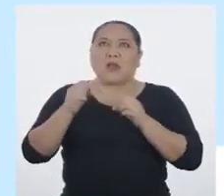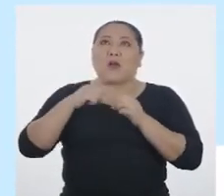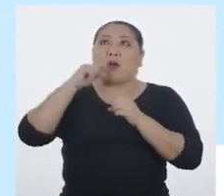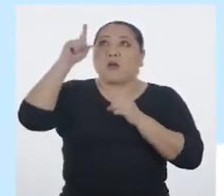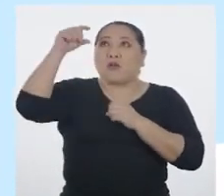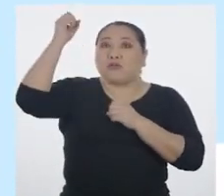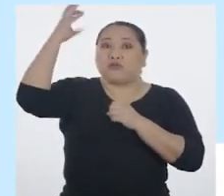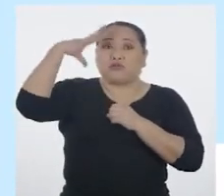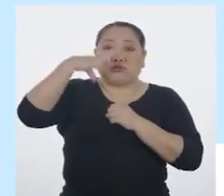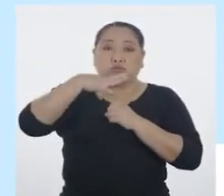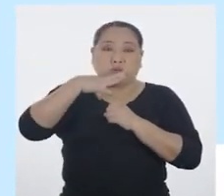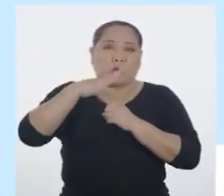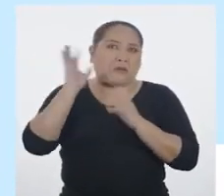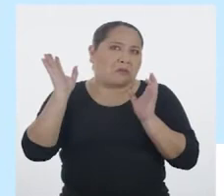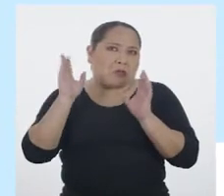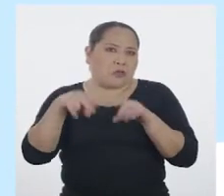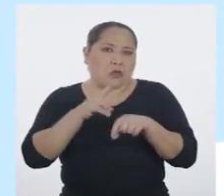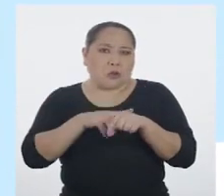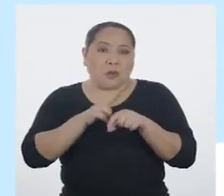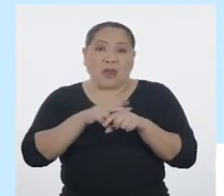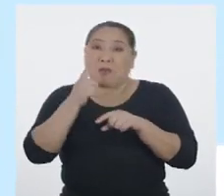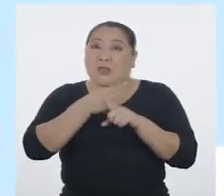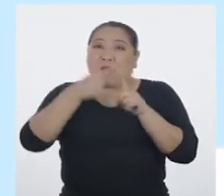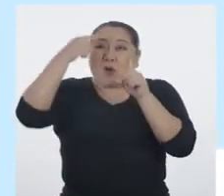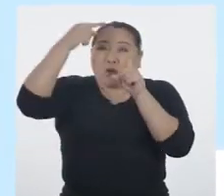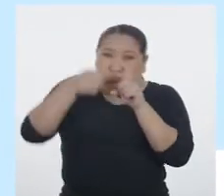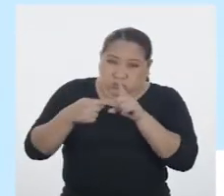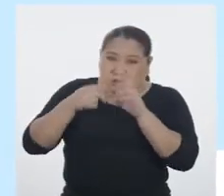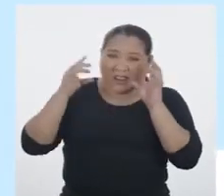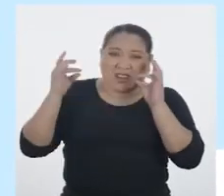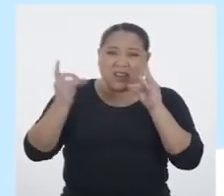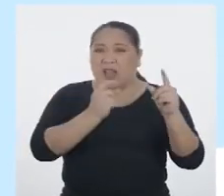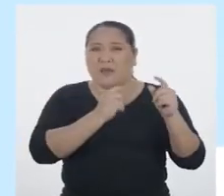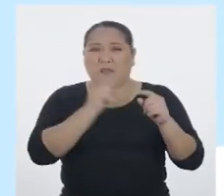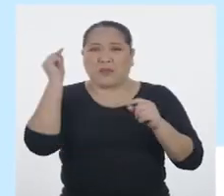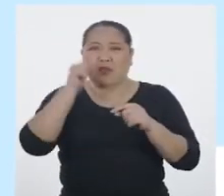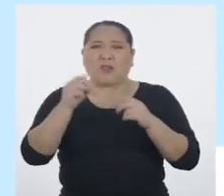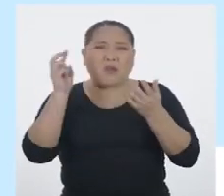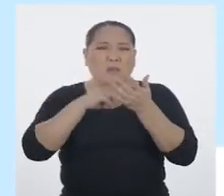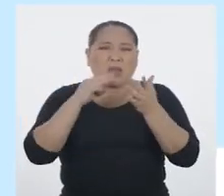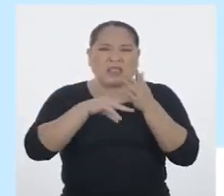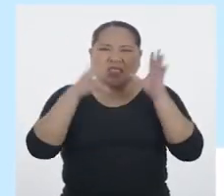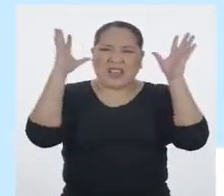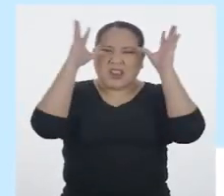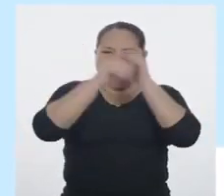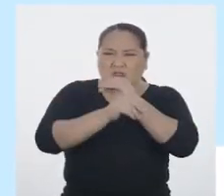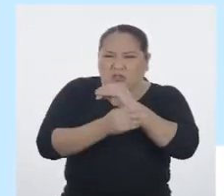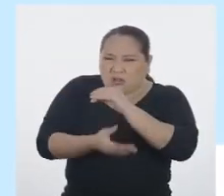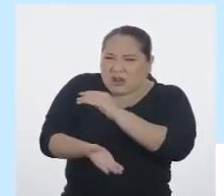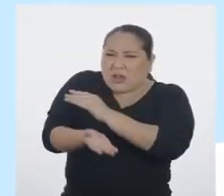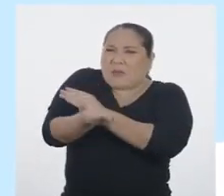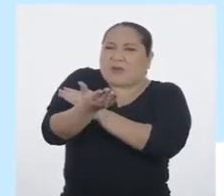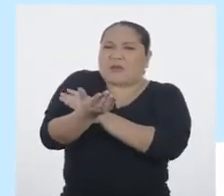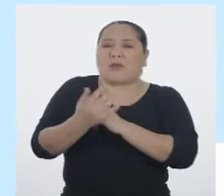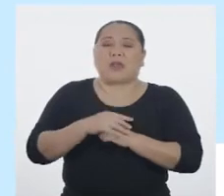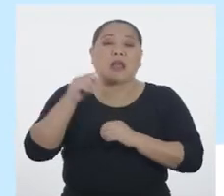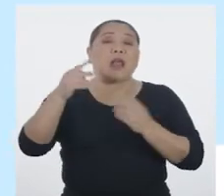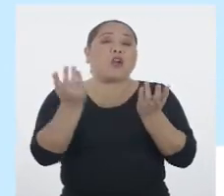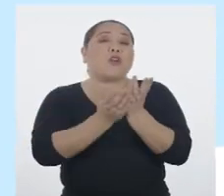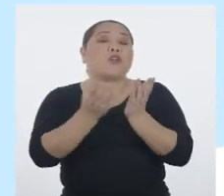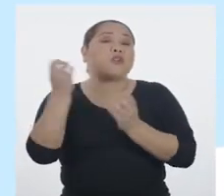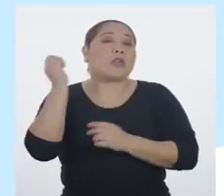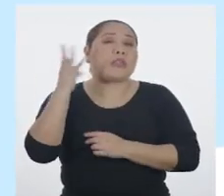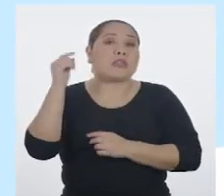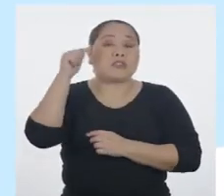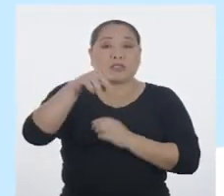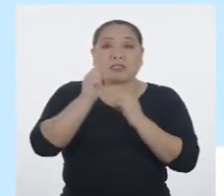llegada parezca soleado, ya que la temperatura podría bajar bruscamente y principalmente durante la noche y el amanecer. En la